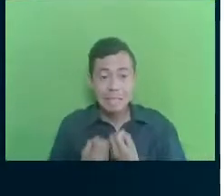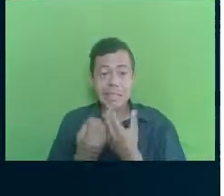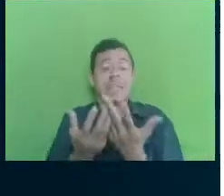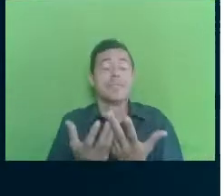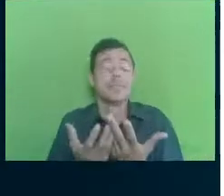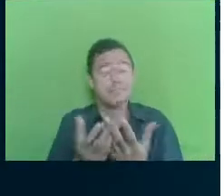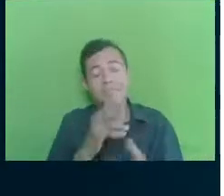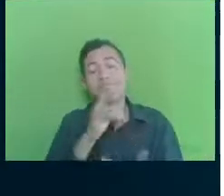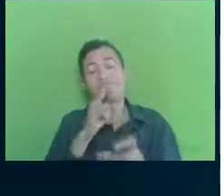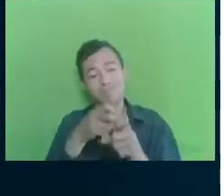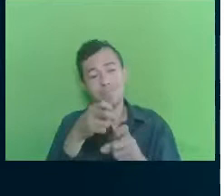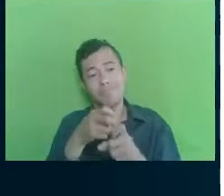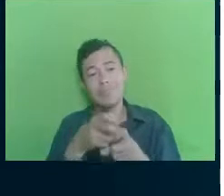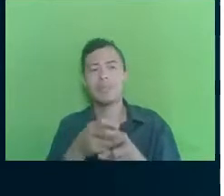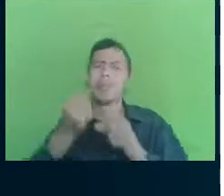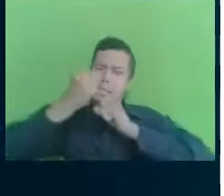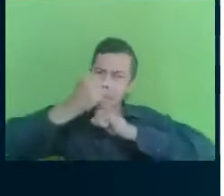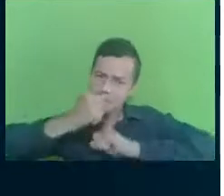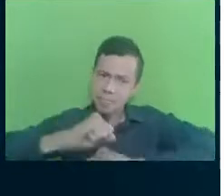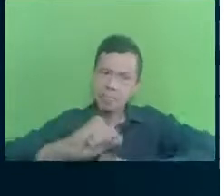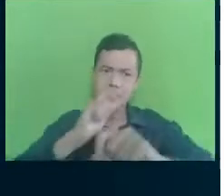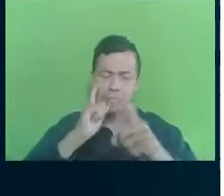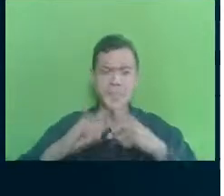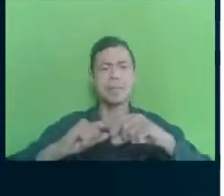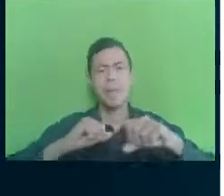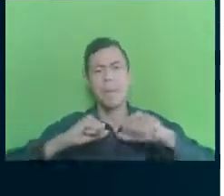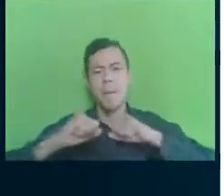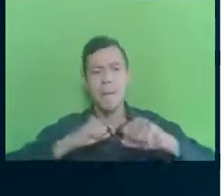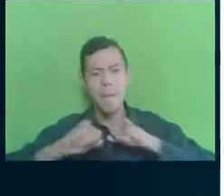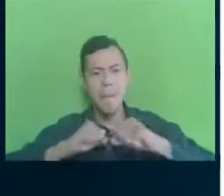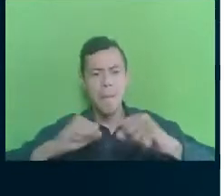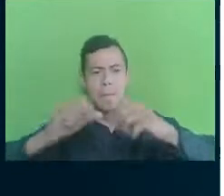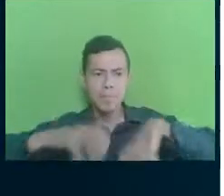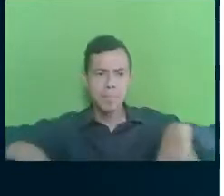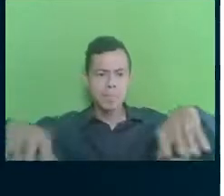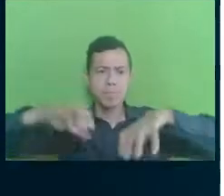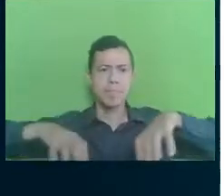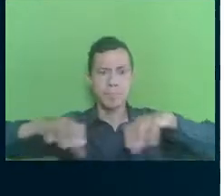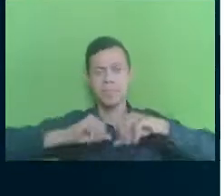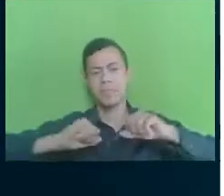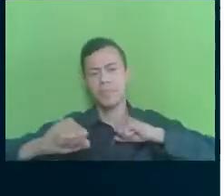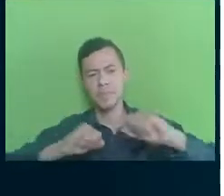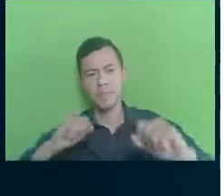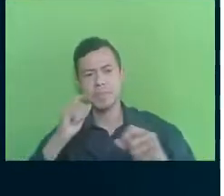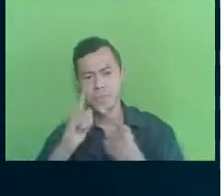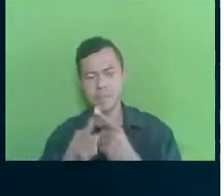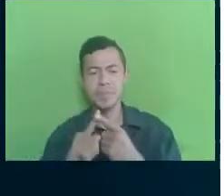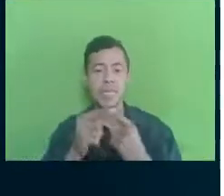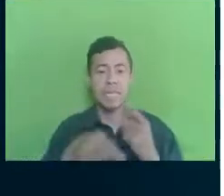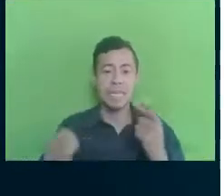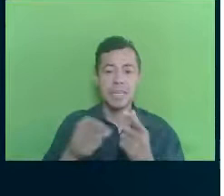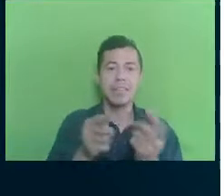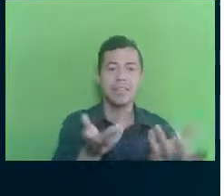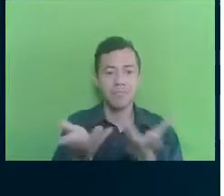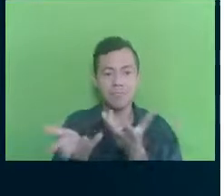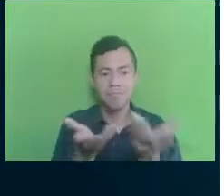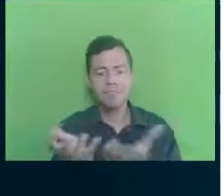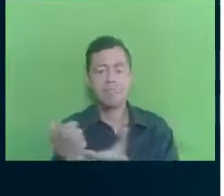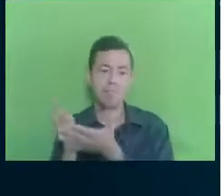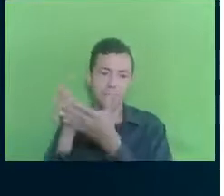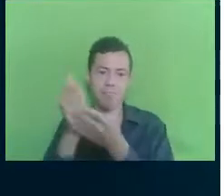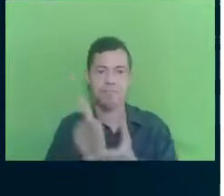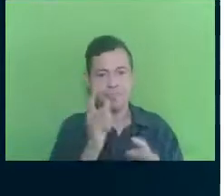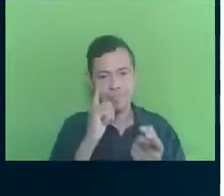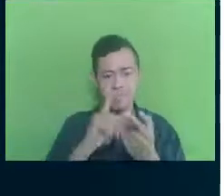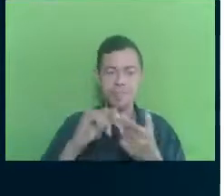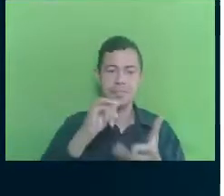Entonces, ese ha sido un reto, comenzar a trabajar también con nuestros clientes para poder entender muy bien y trabajar